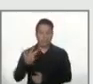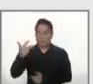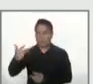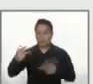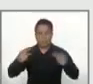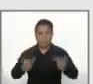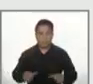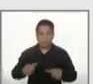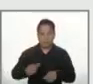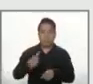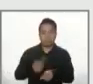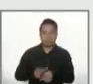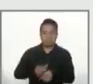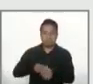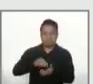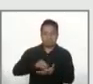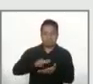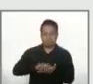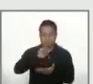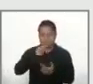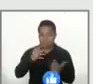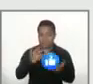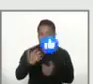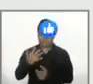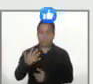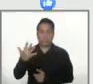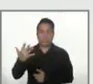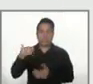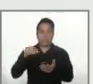21.026.758 casos, asimismo